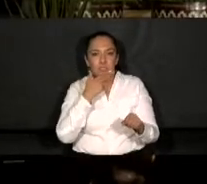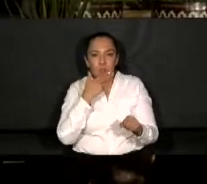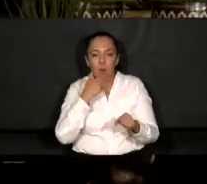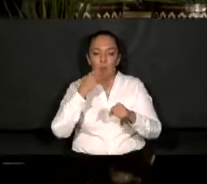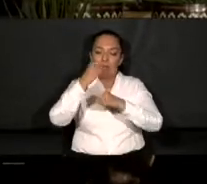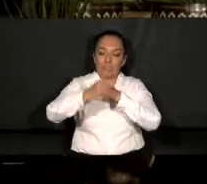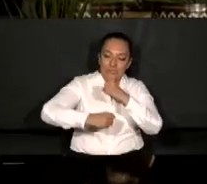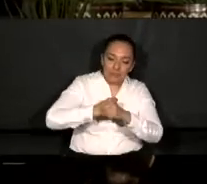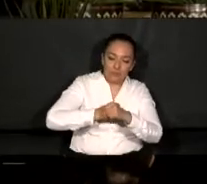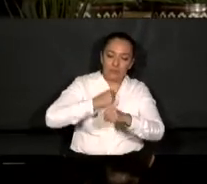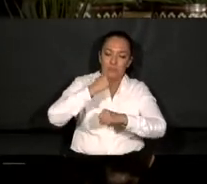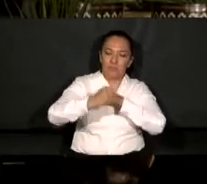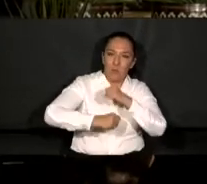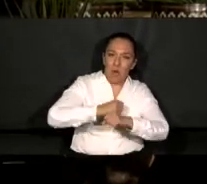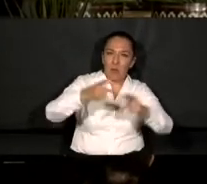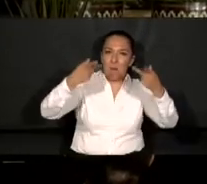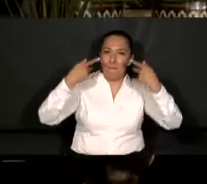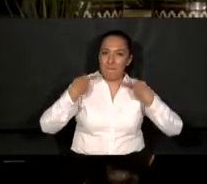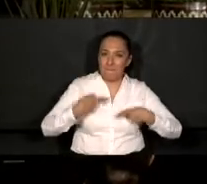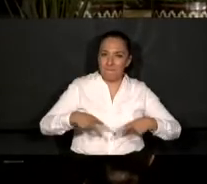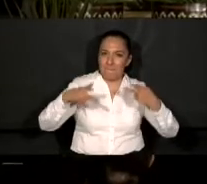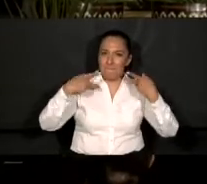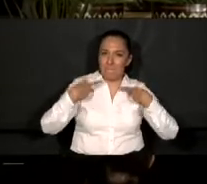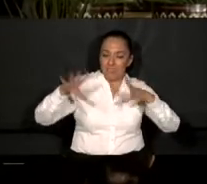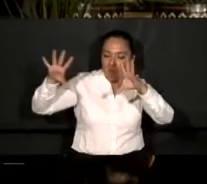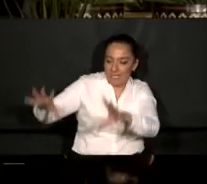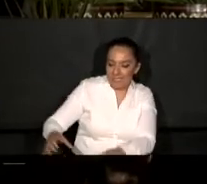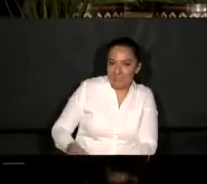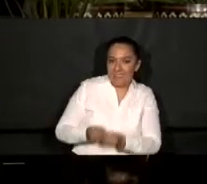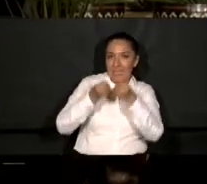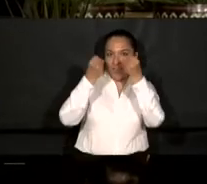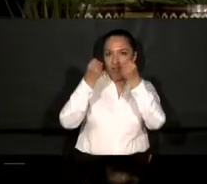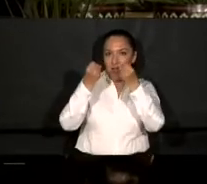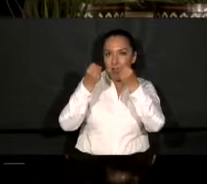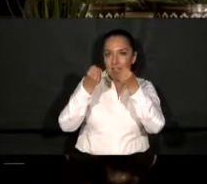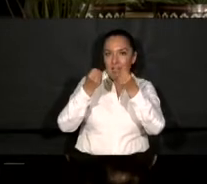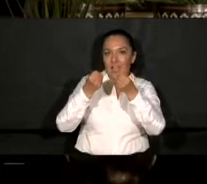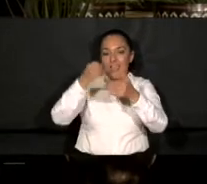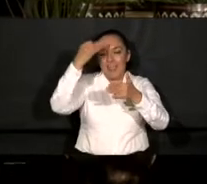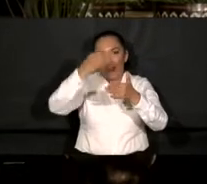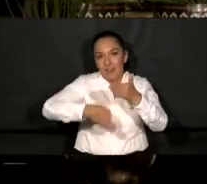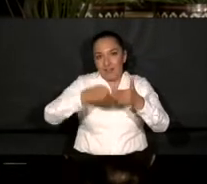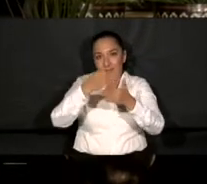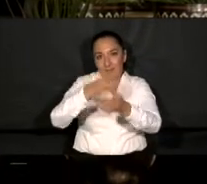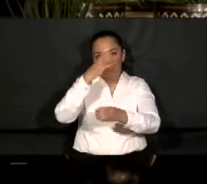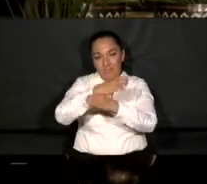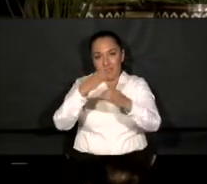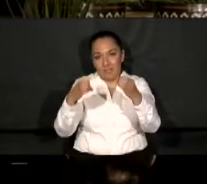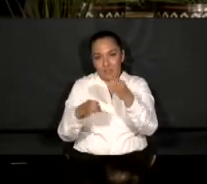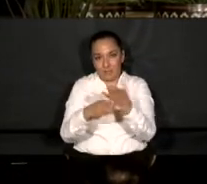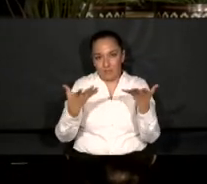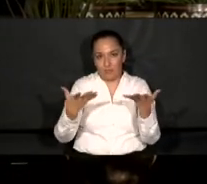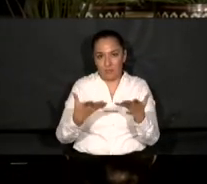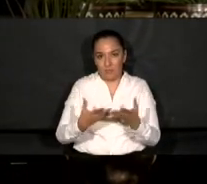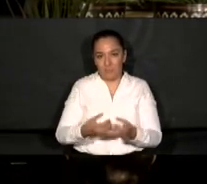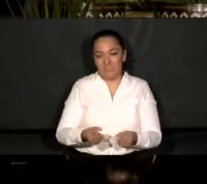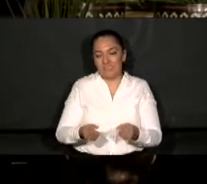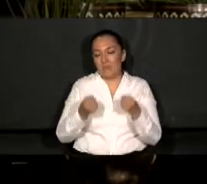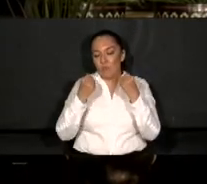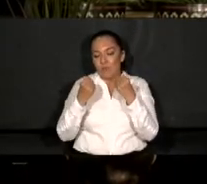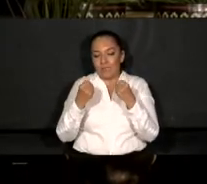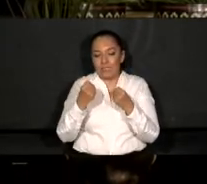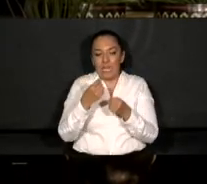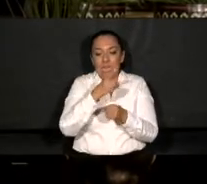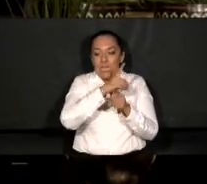sus manos le ha arrancado abundancia a la precariedad, a esta precariedad tan fuerte del desierto.